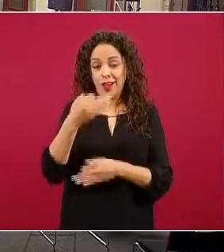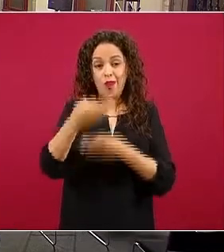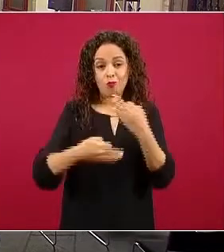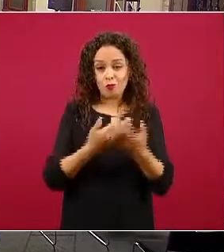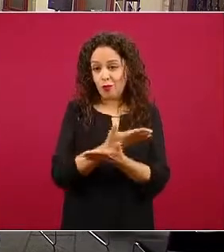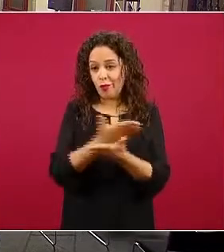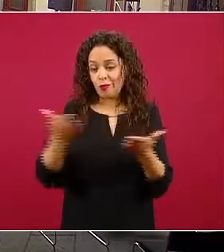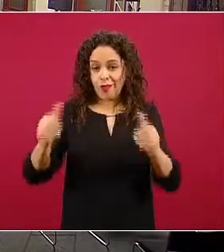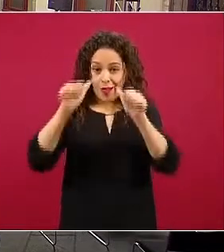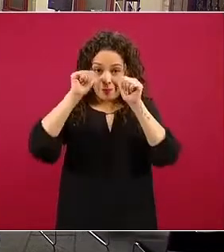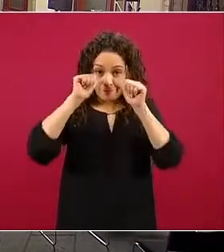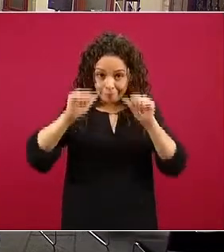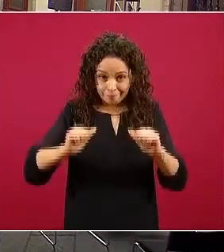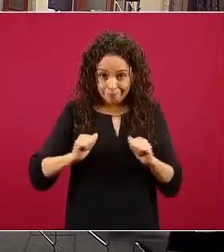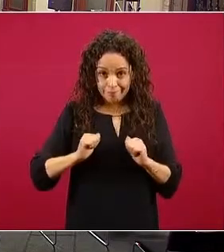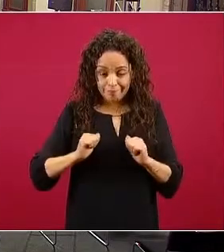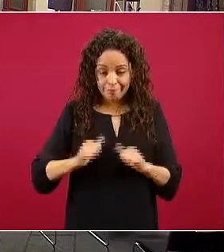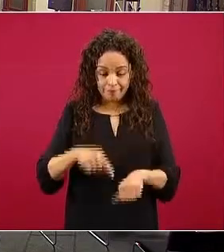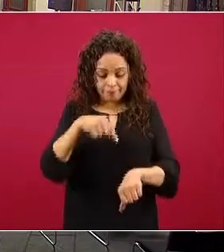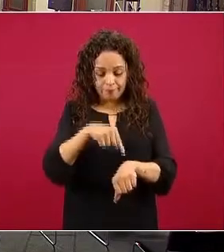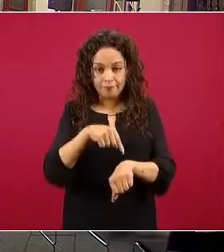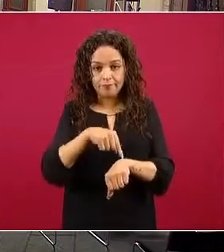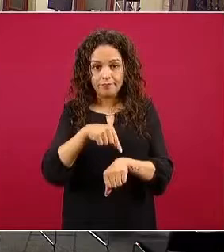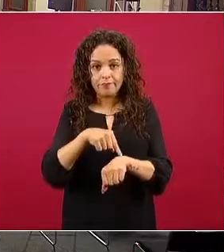todos. Son las